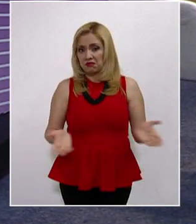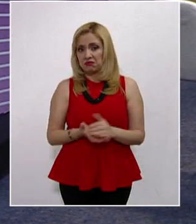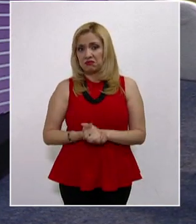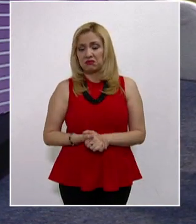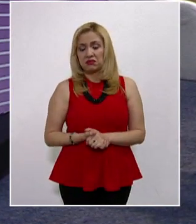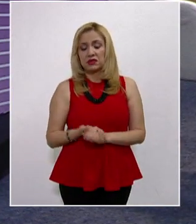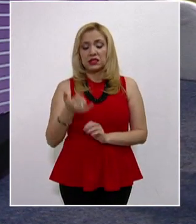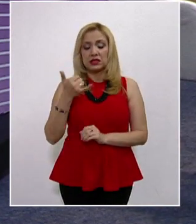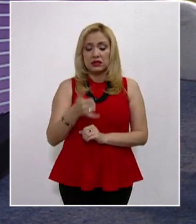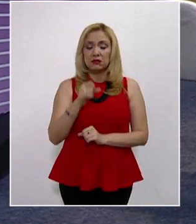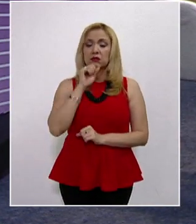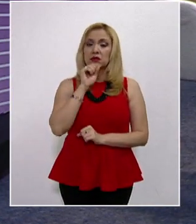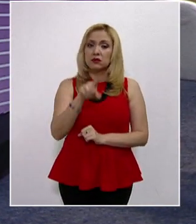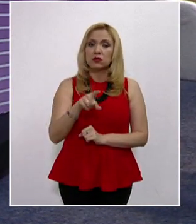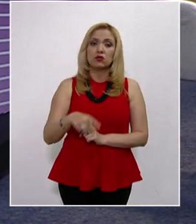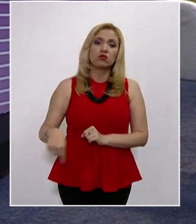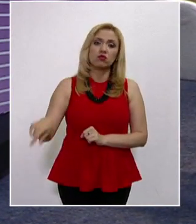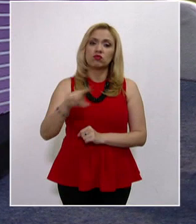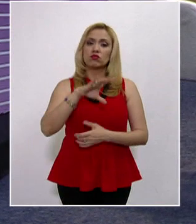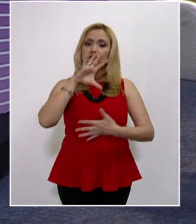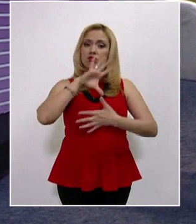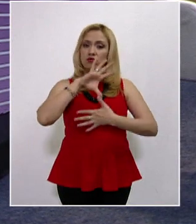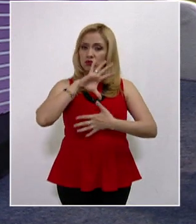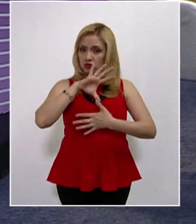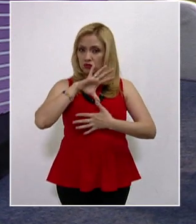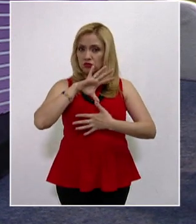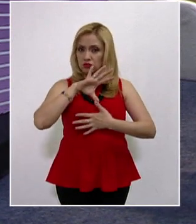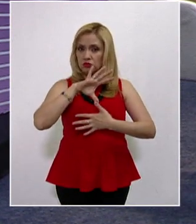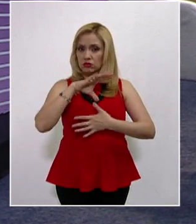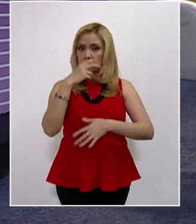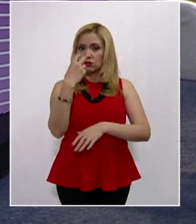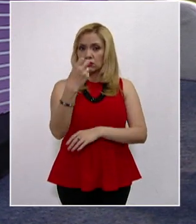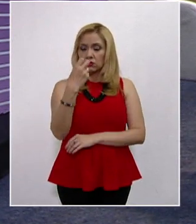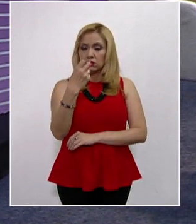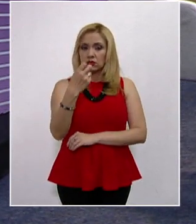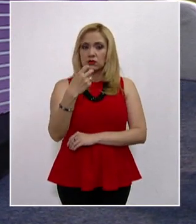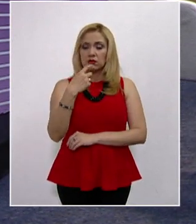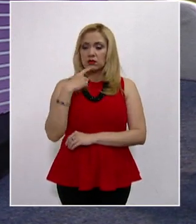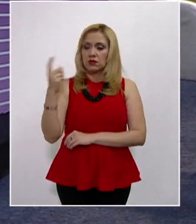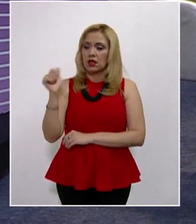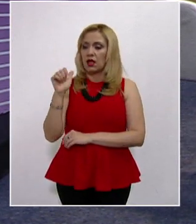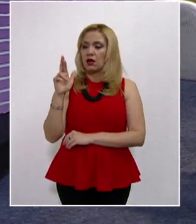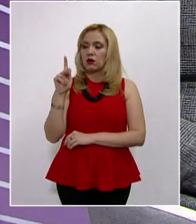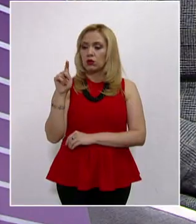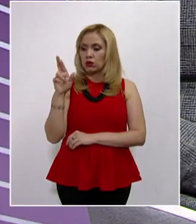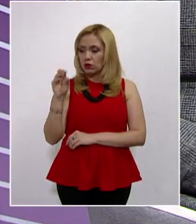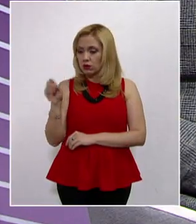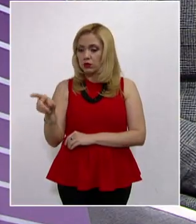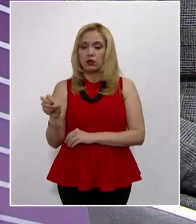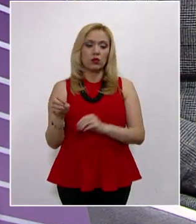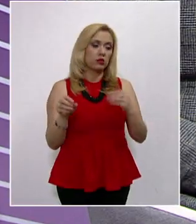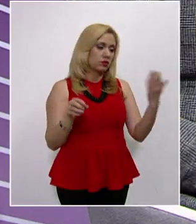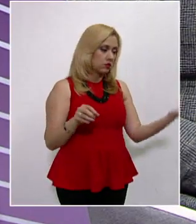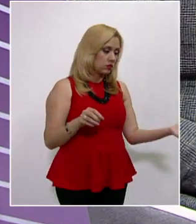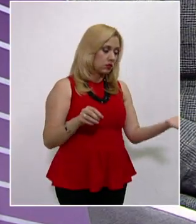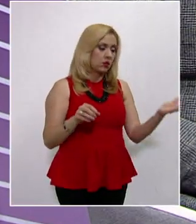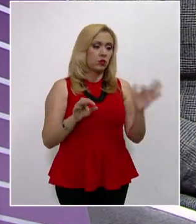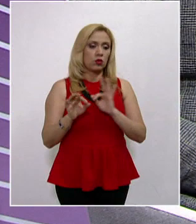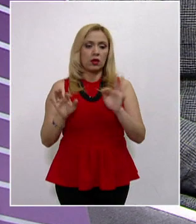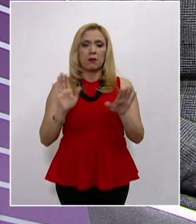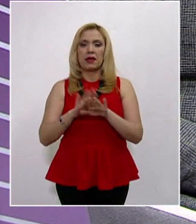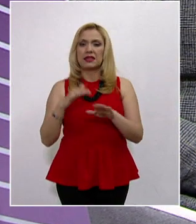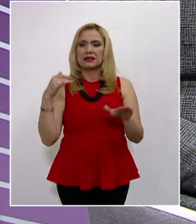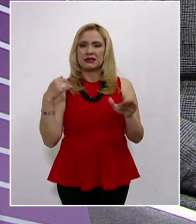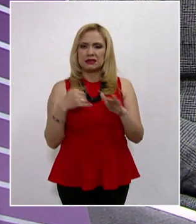además el estándar interamericano, y en eso seguro Arturo o Otavo pueden profundizar más,